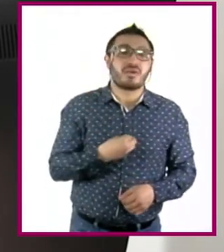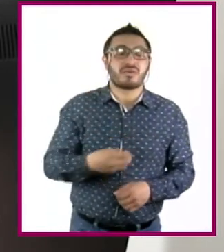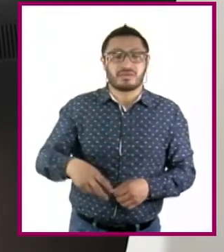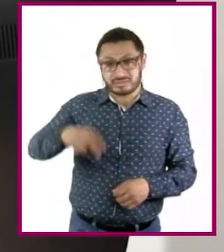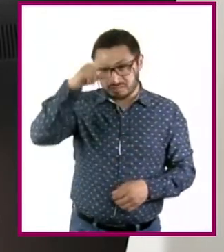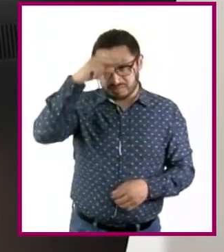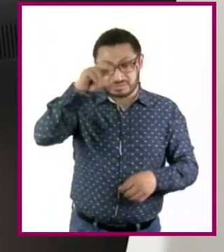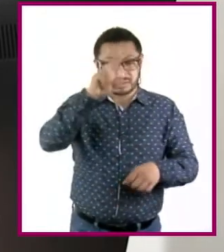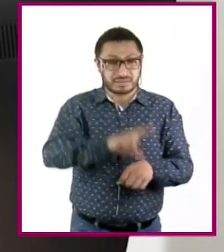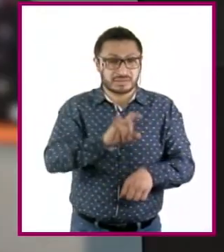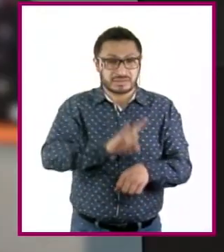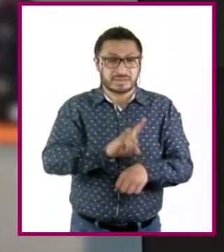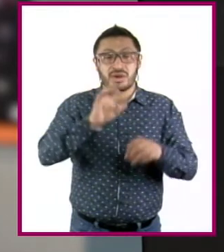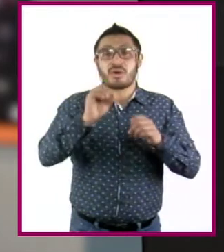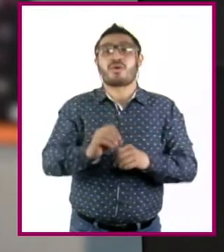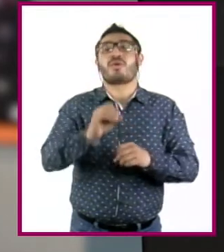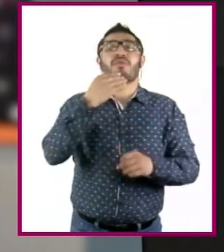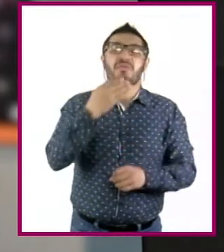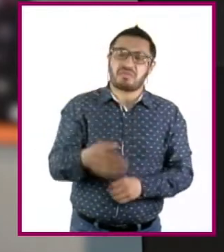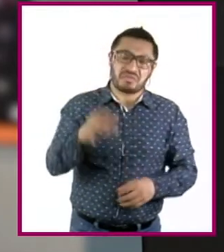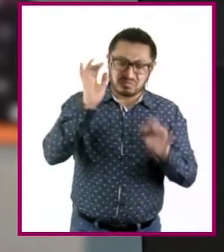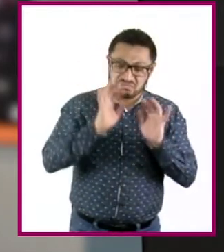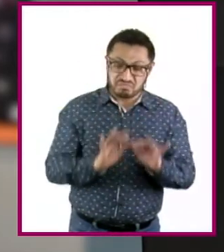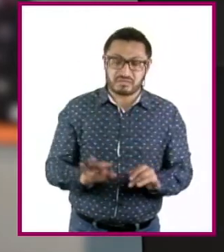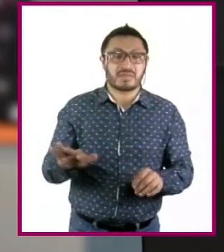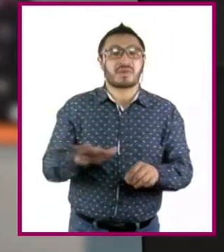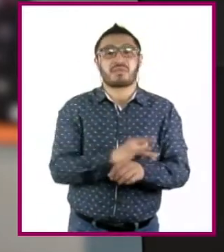por mejor programada que esté. Claro, porque no